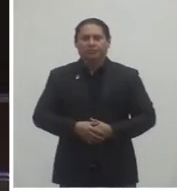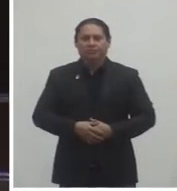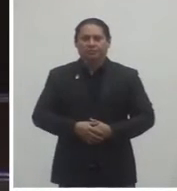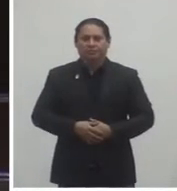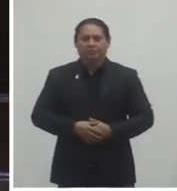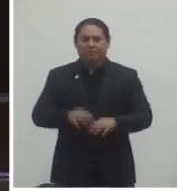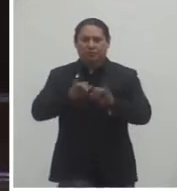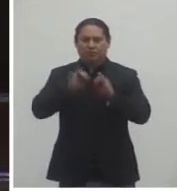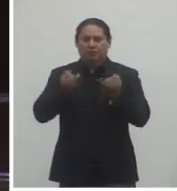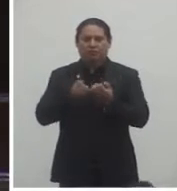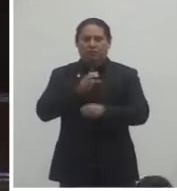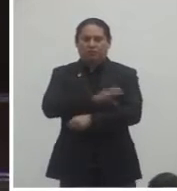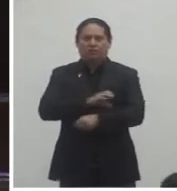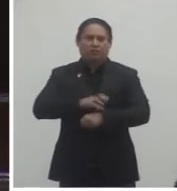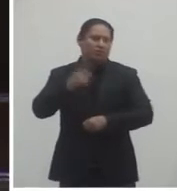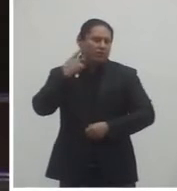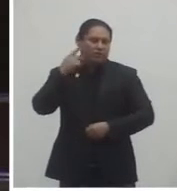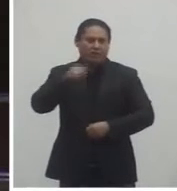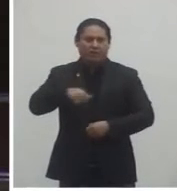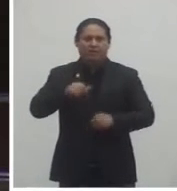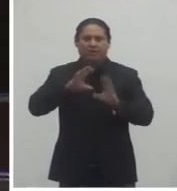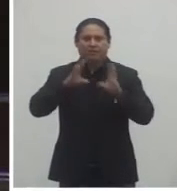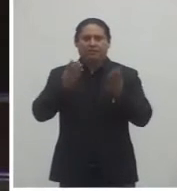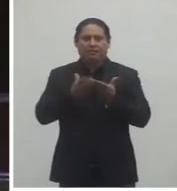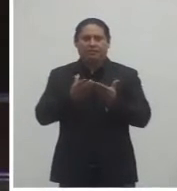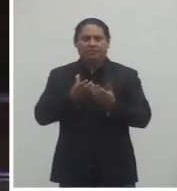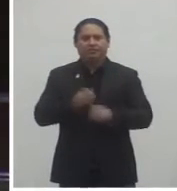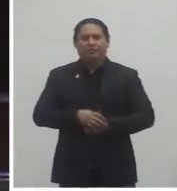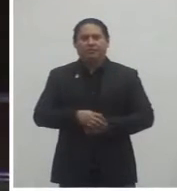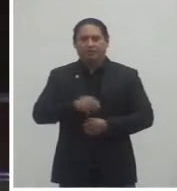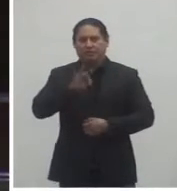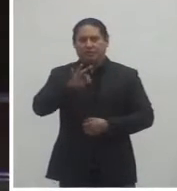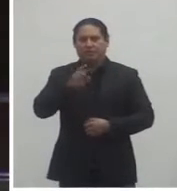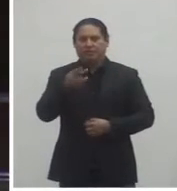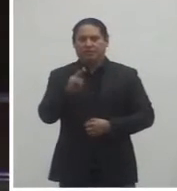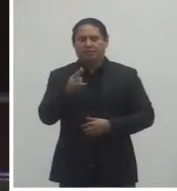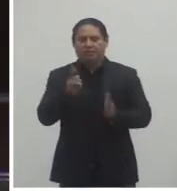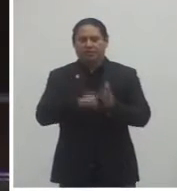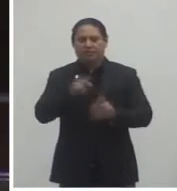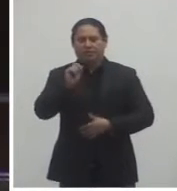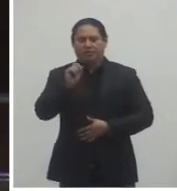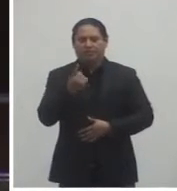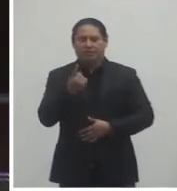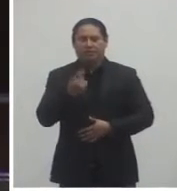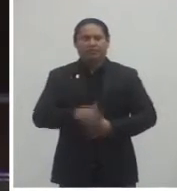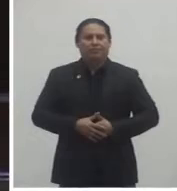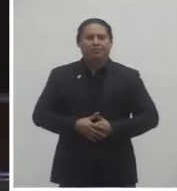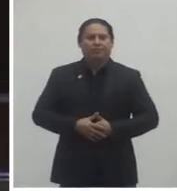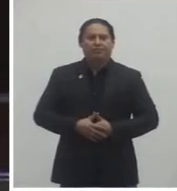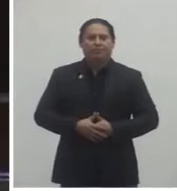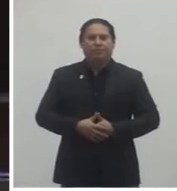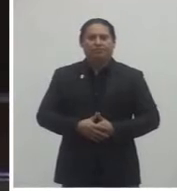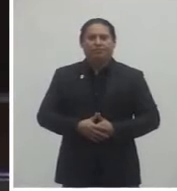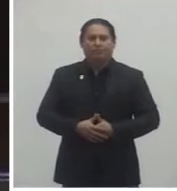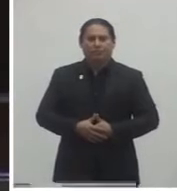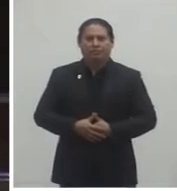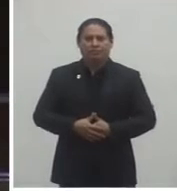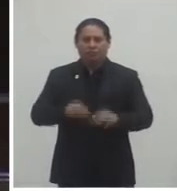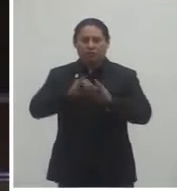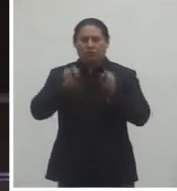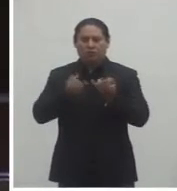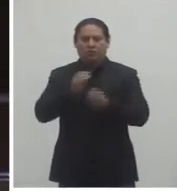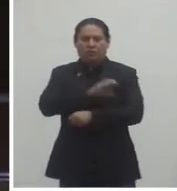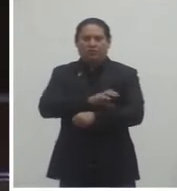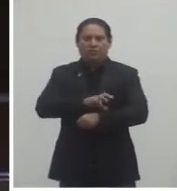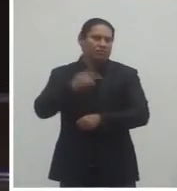en la Junta de Coordinación Política del Congreso del Estado a los 3 días del mes de noviembre del 2021, por la Junta de